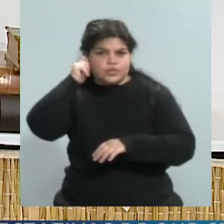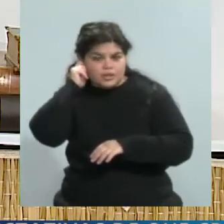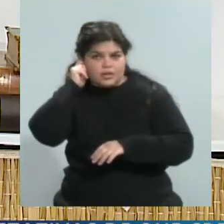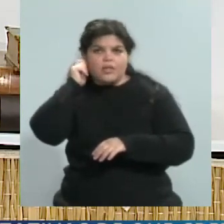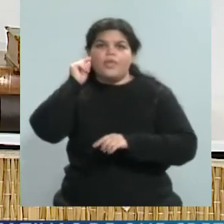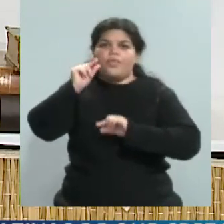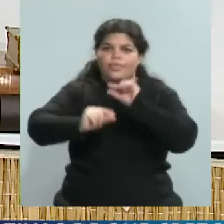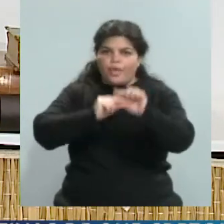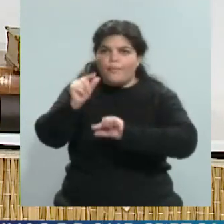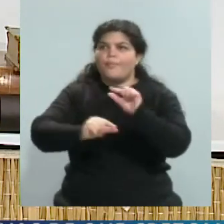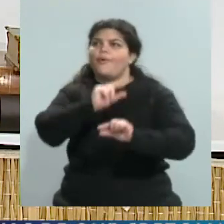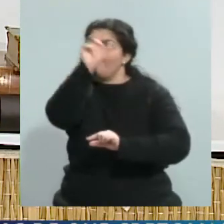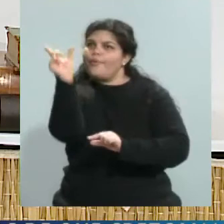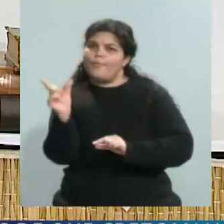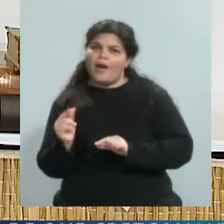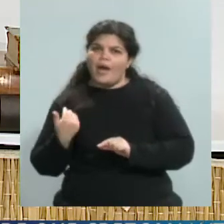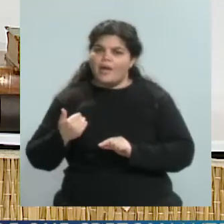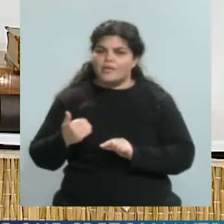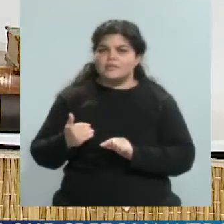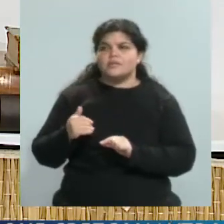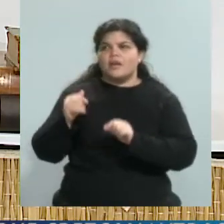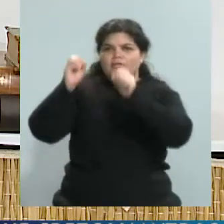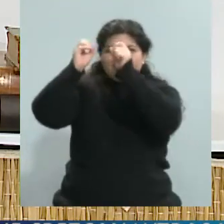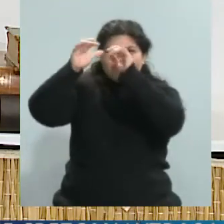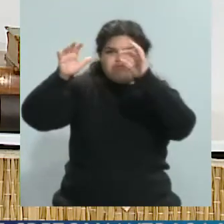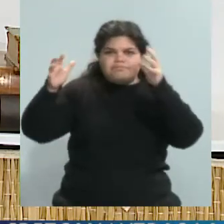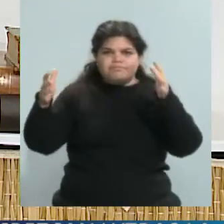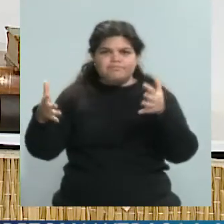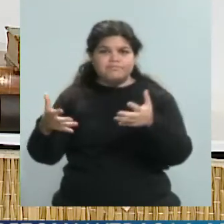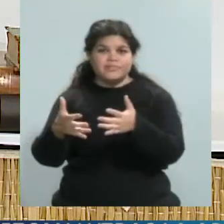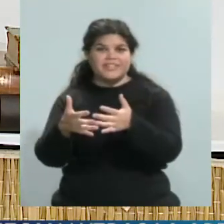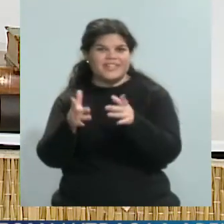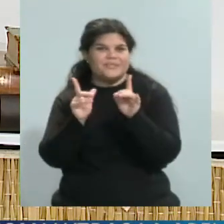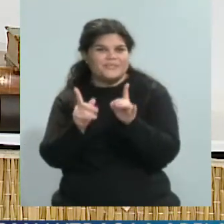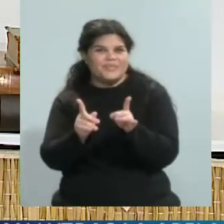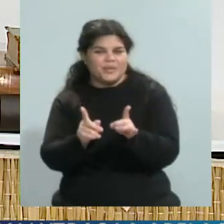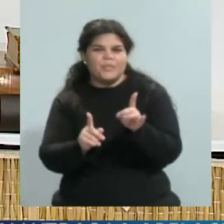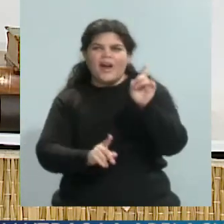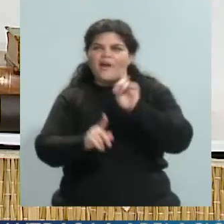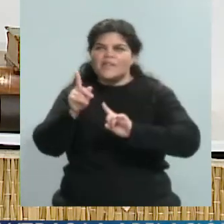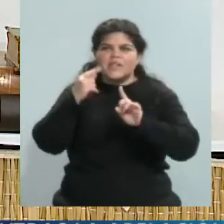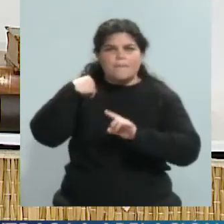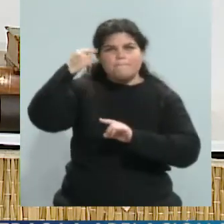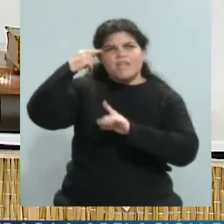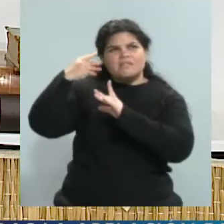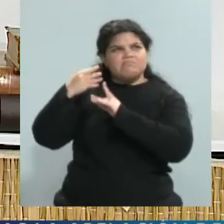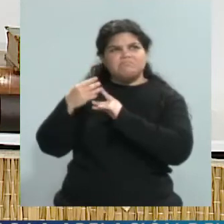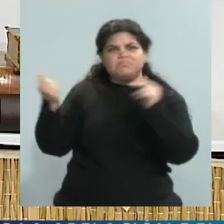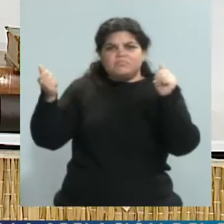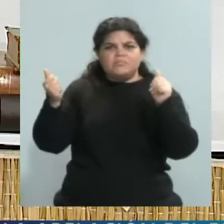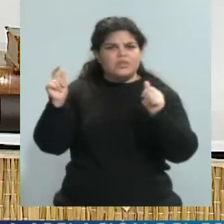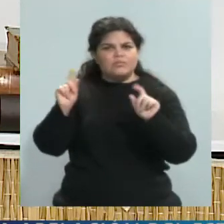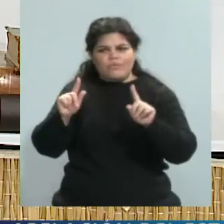mundo. Uno supone que a veces da la sensación que hay cosas que son como efímeras, que duran un tiempo y se van, pero en los tiempos que corren y